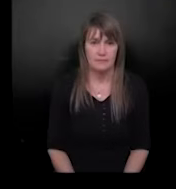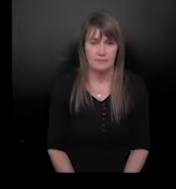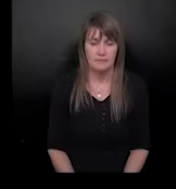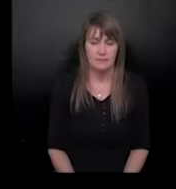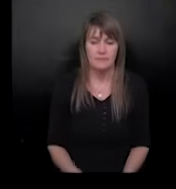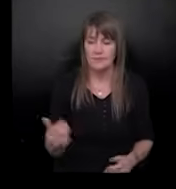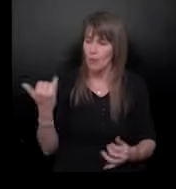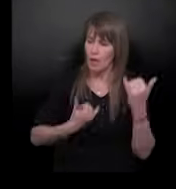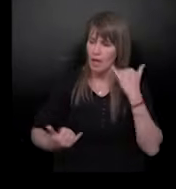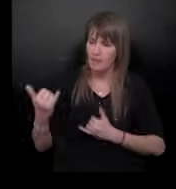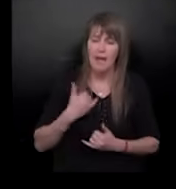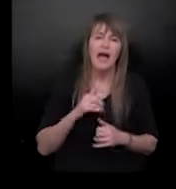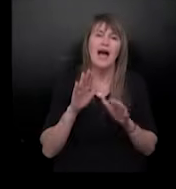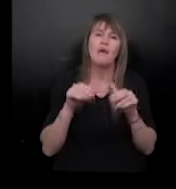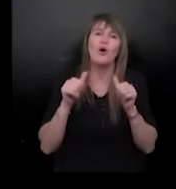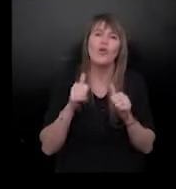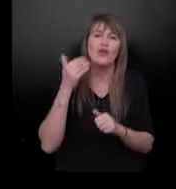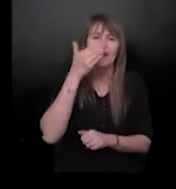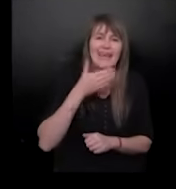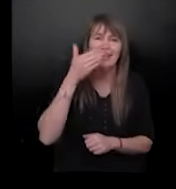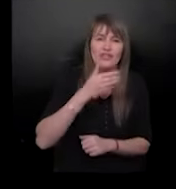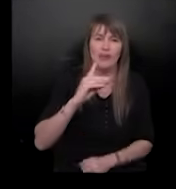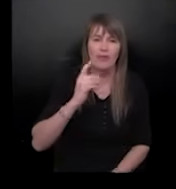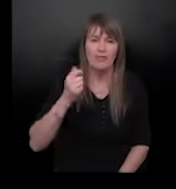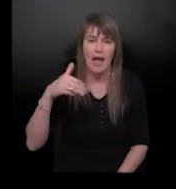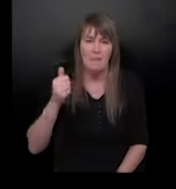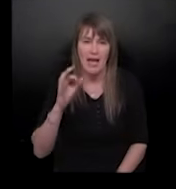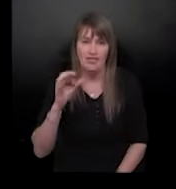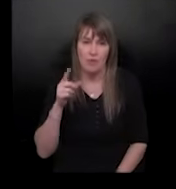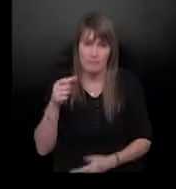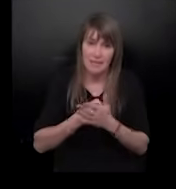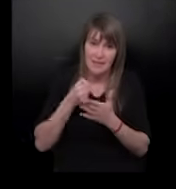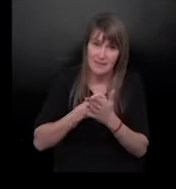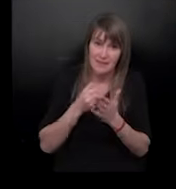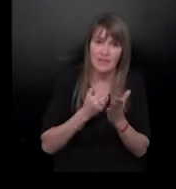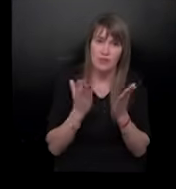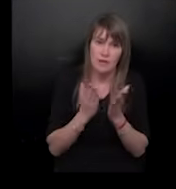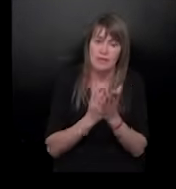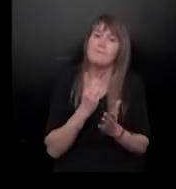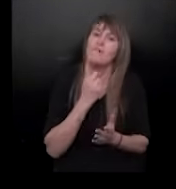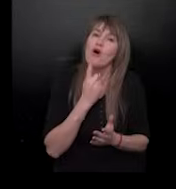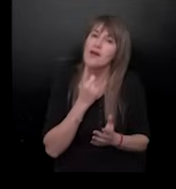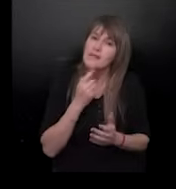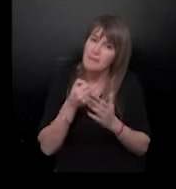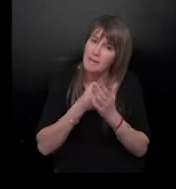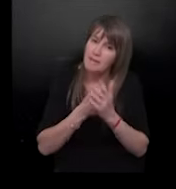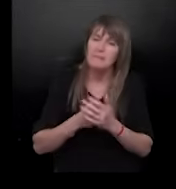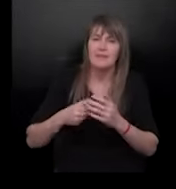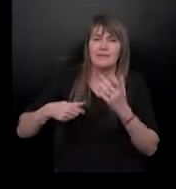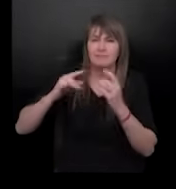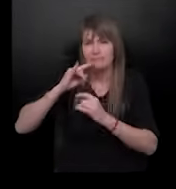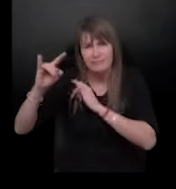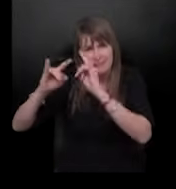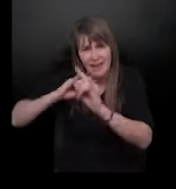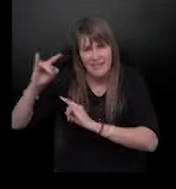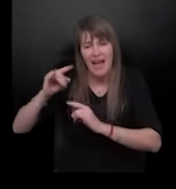Nos contaron que te apodaban el negrito del Dámaso, de tu militancia estudiantil y política, de tus travesías en la colonia de